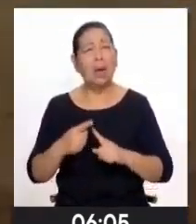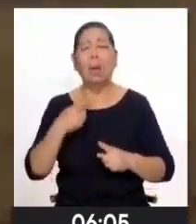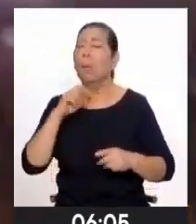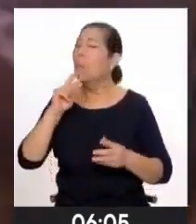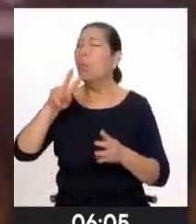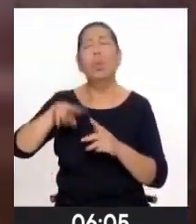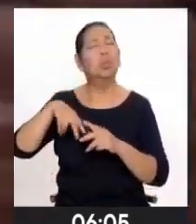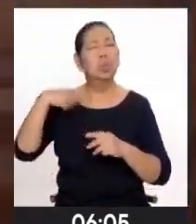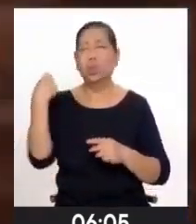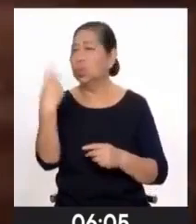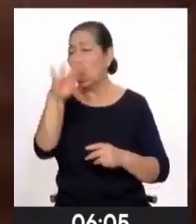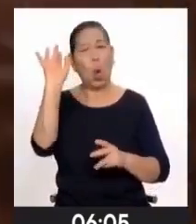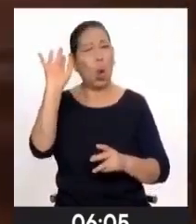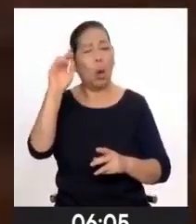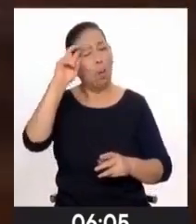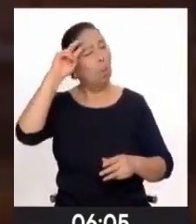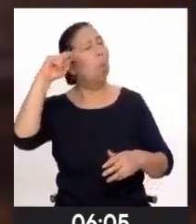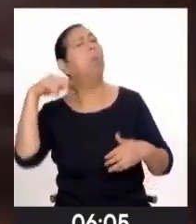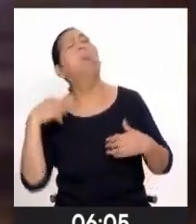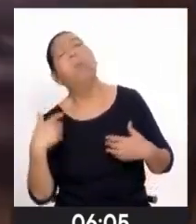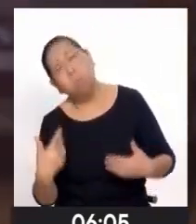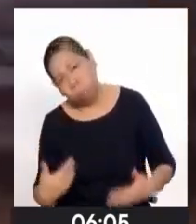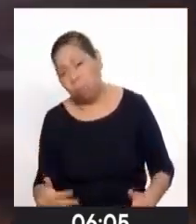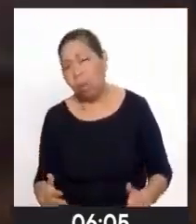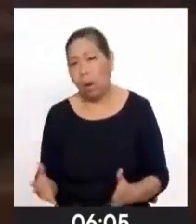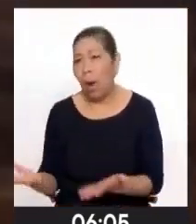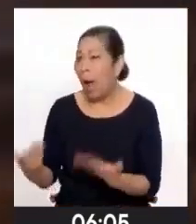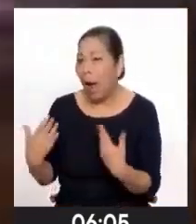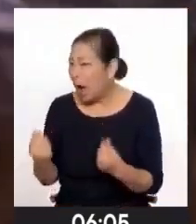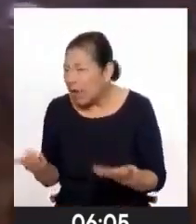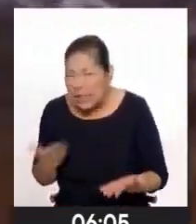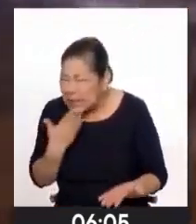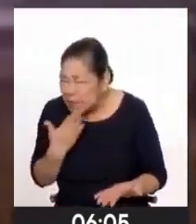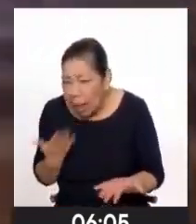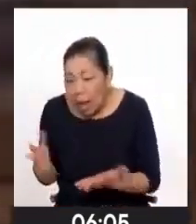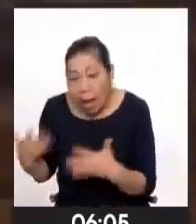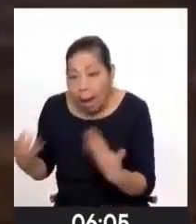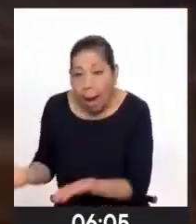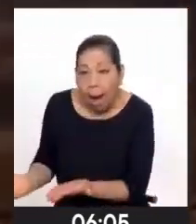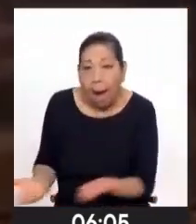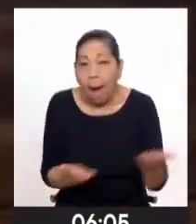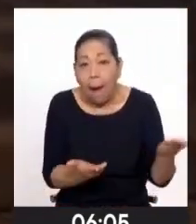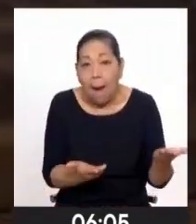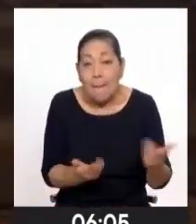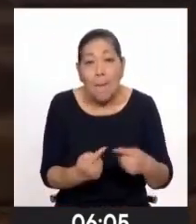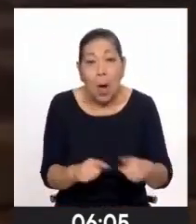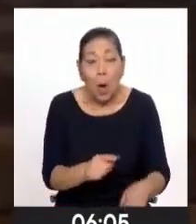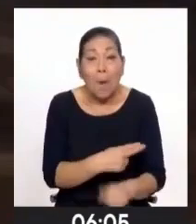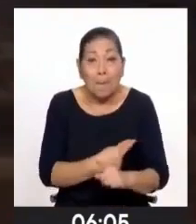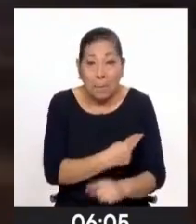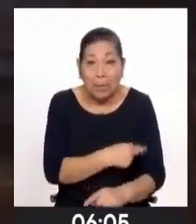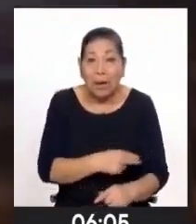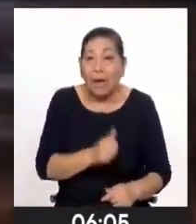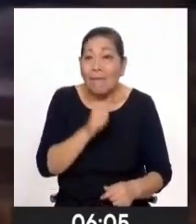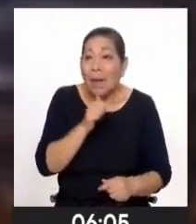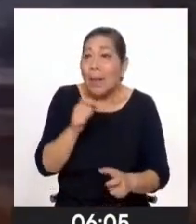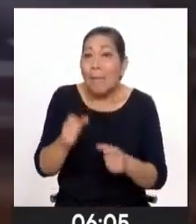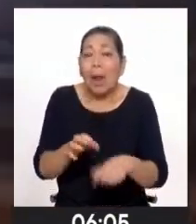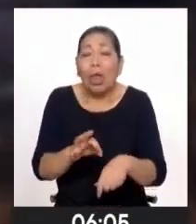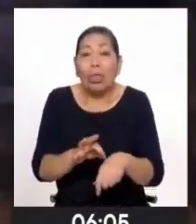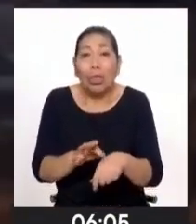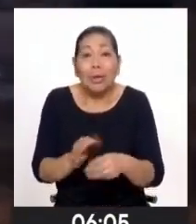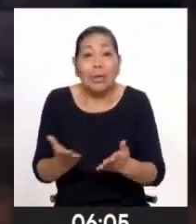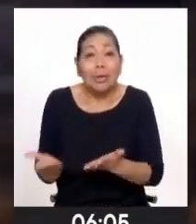señaló nilsa Chacón parlamentaria de fuerza popular quien también acotó que su amistad perdurará por otro lado el Primer Ministro